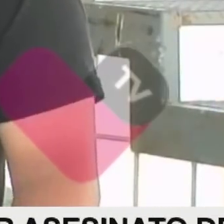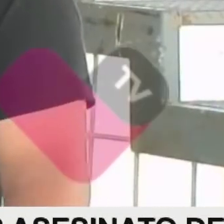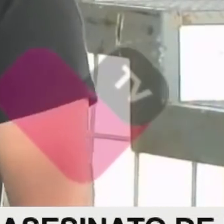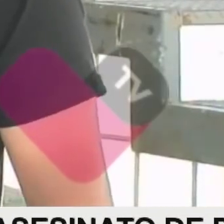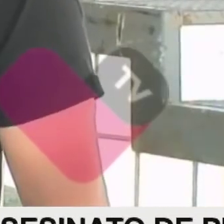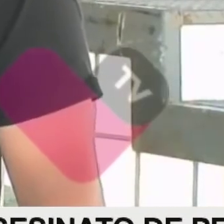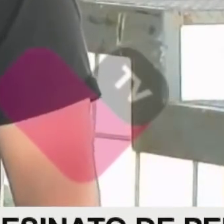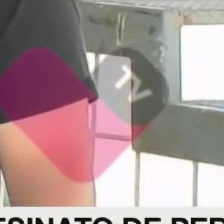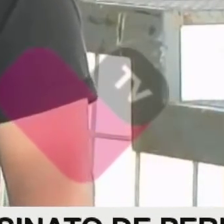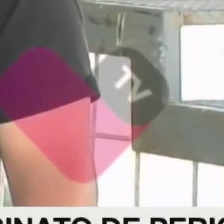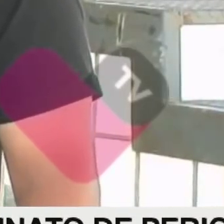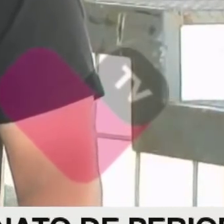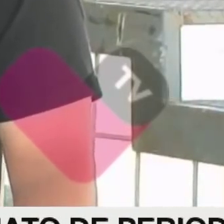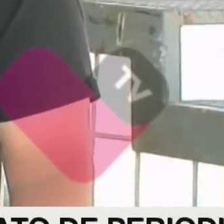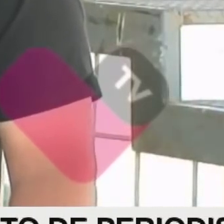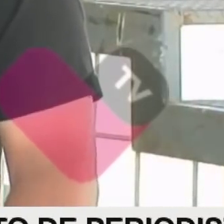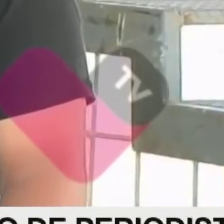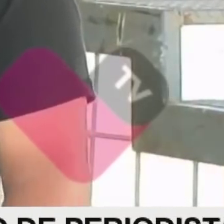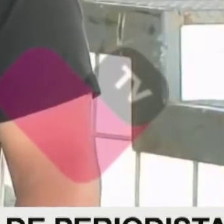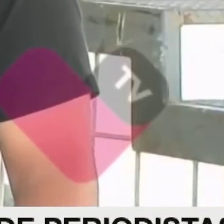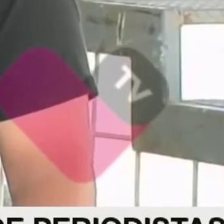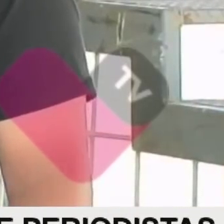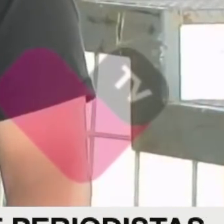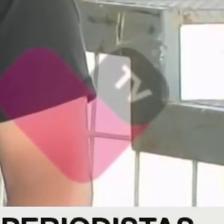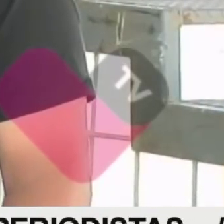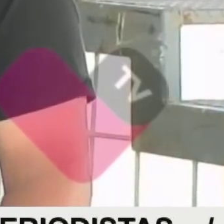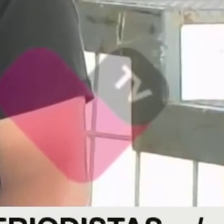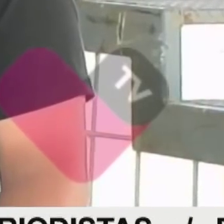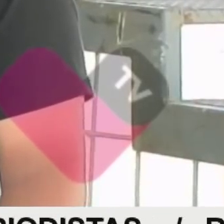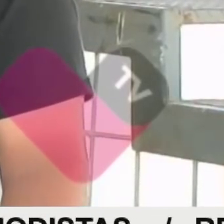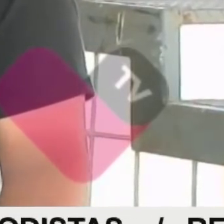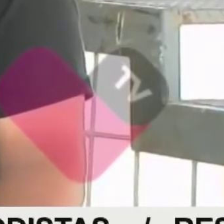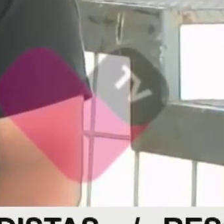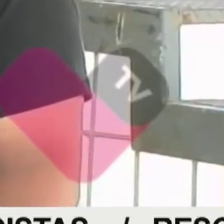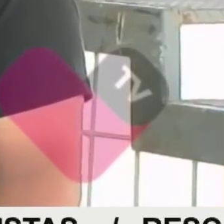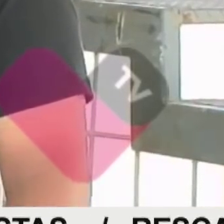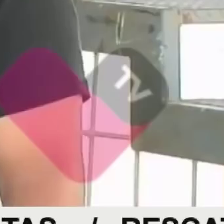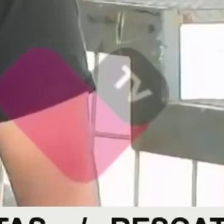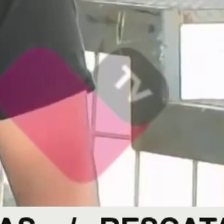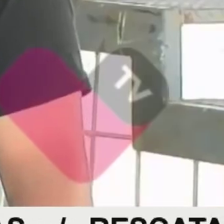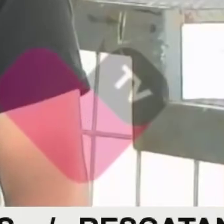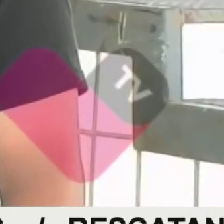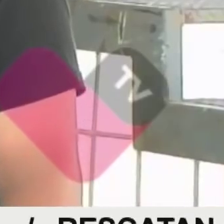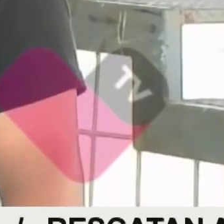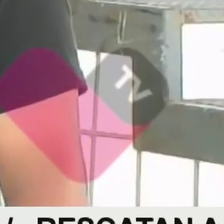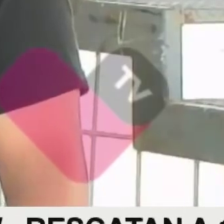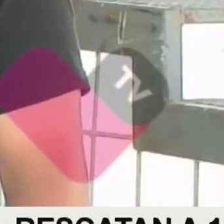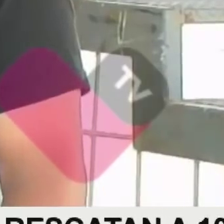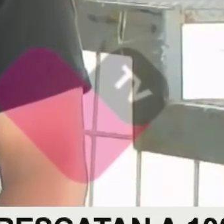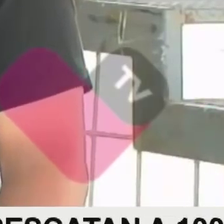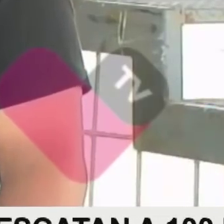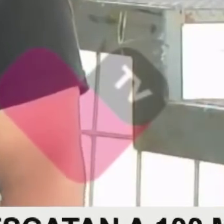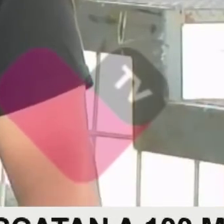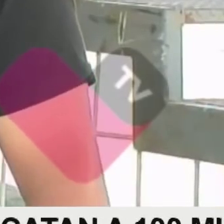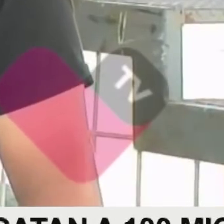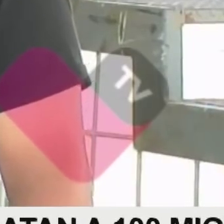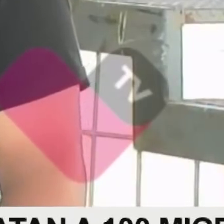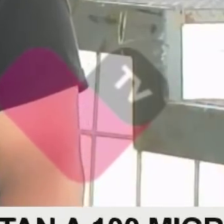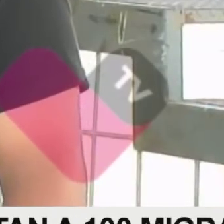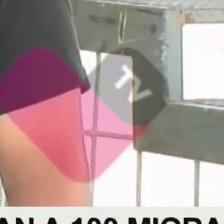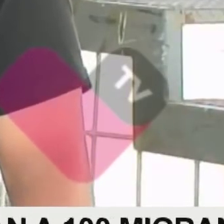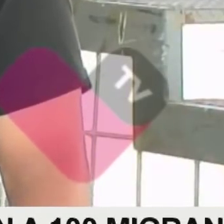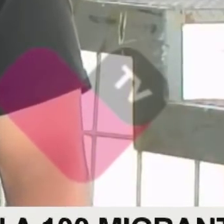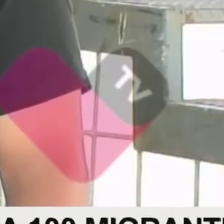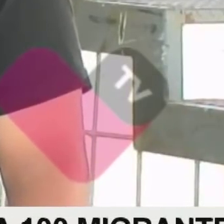Le mencioné que no, que ya tenía pues ya tiempo sin comunicarme con ella, y pues fue todo lo que me